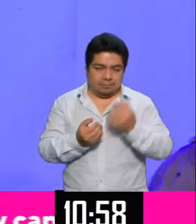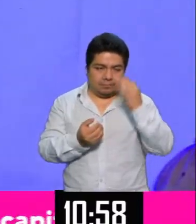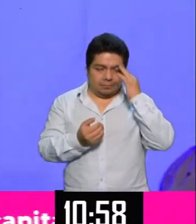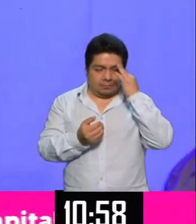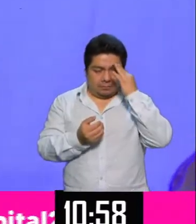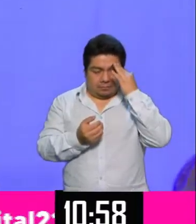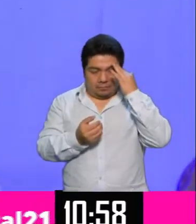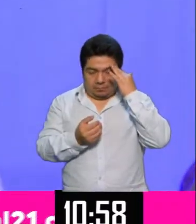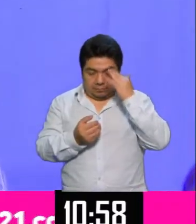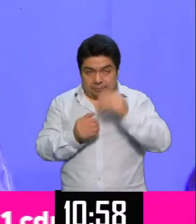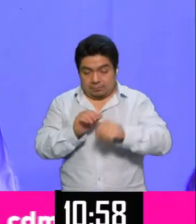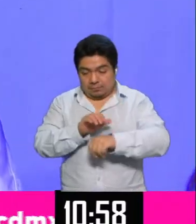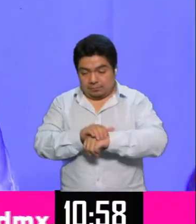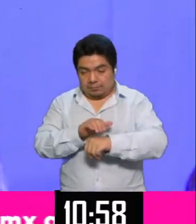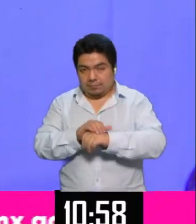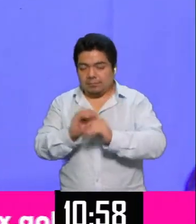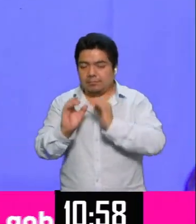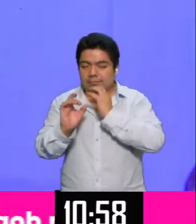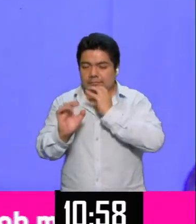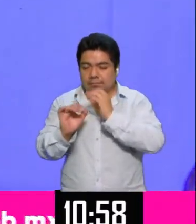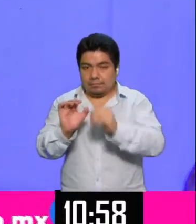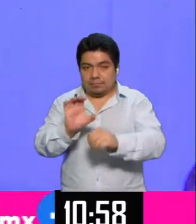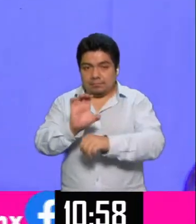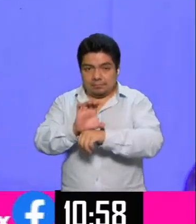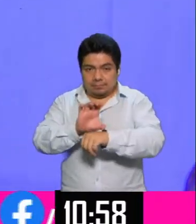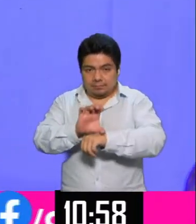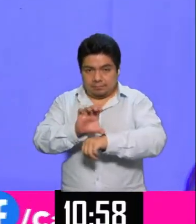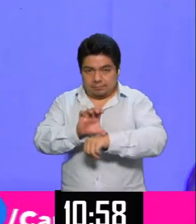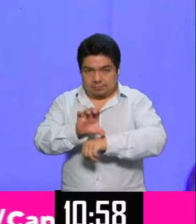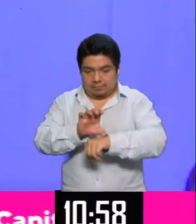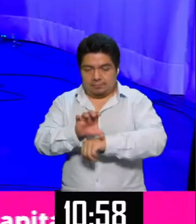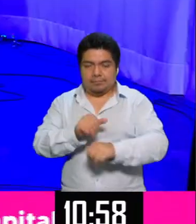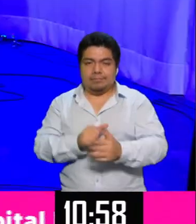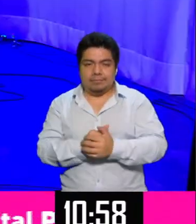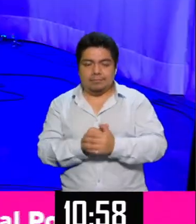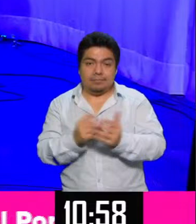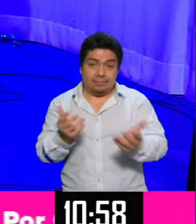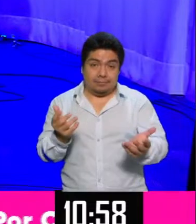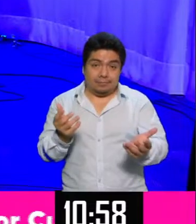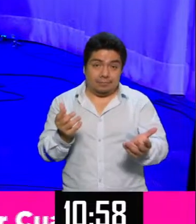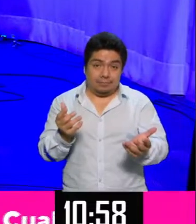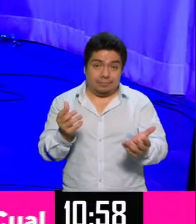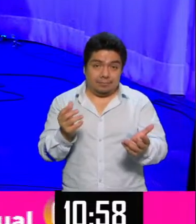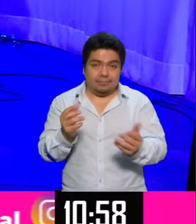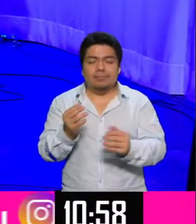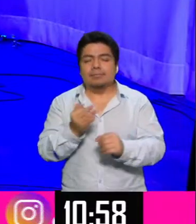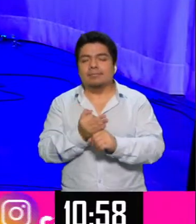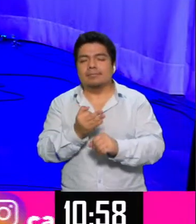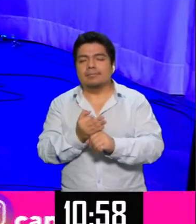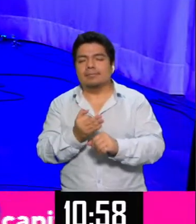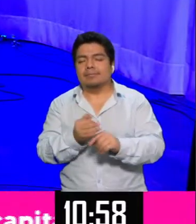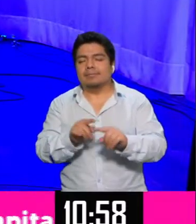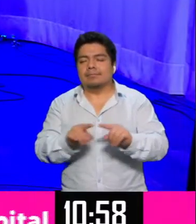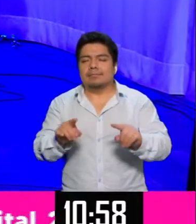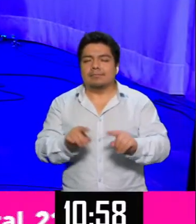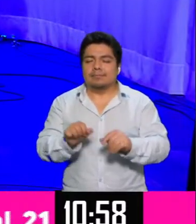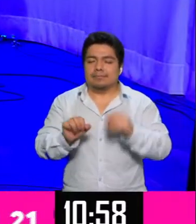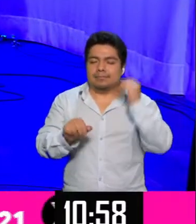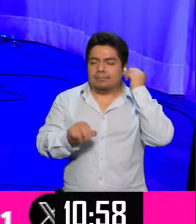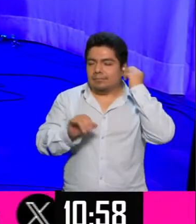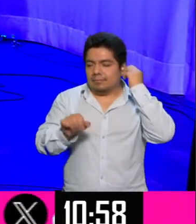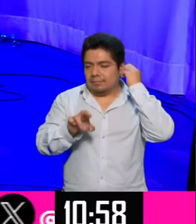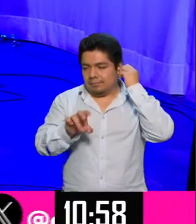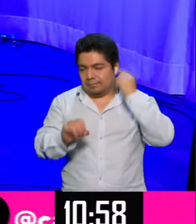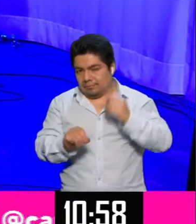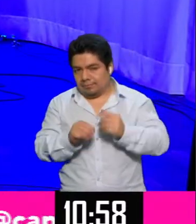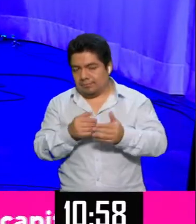un amigo de un flautista colombiano, Qué Poque. chido. Y pues estamos dándole a esta reinterpretación del son jarocho ahora con